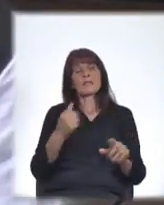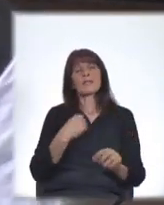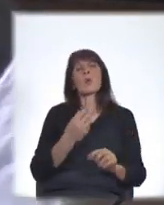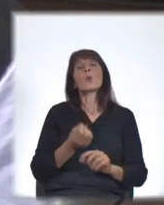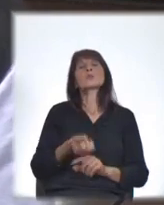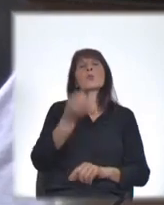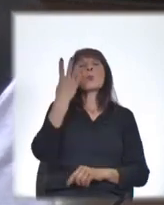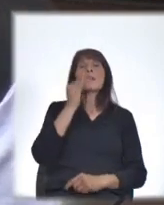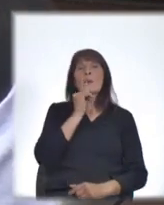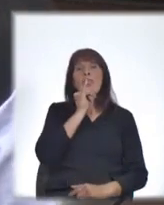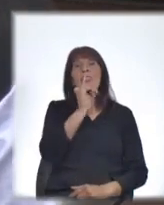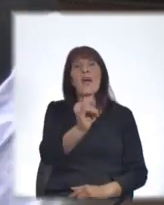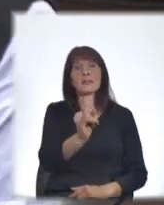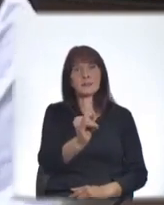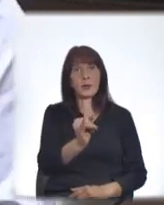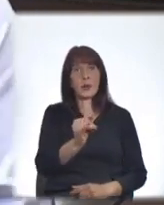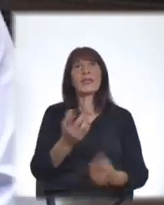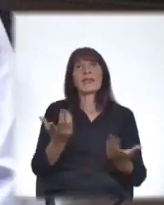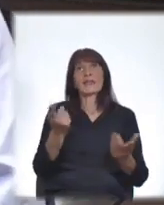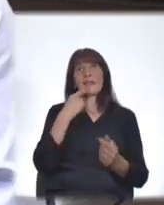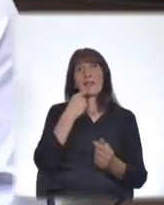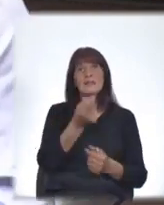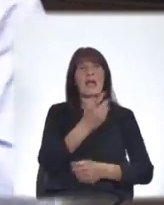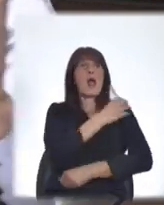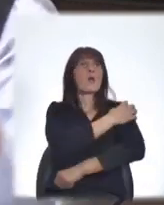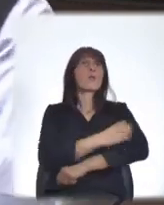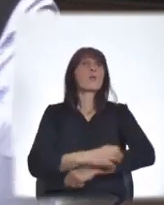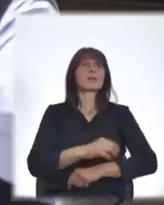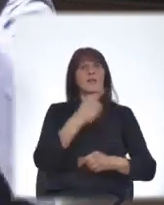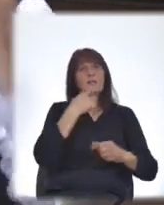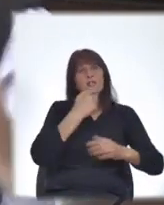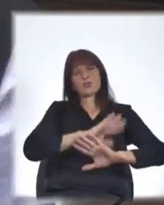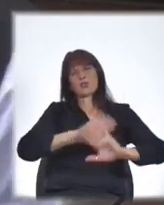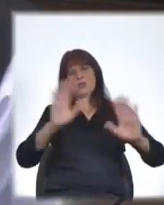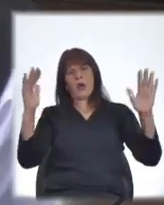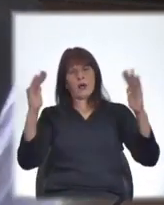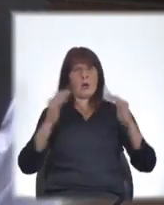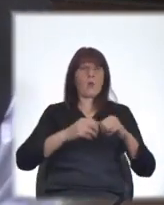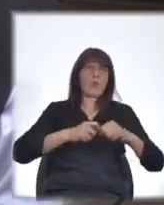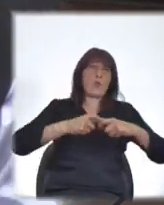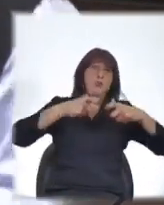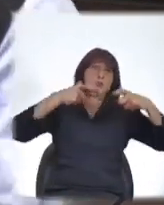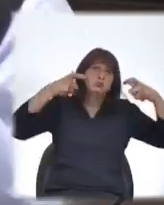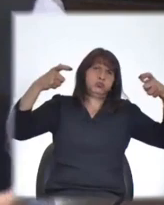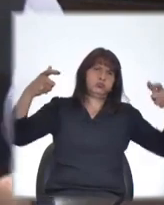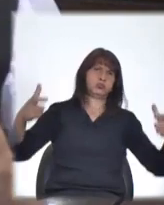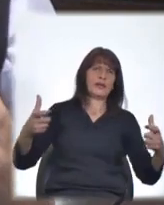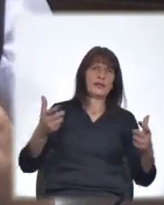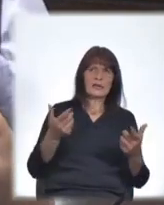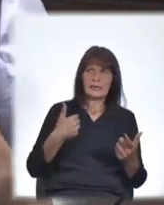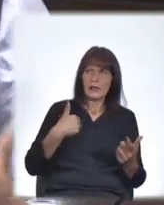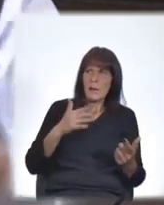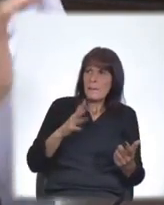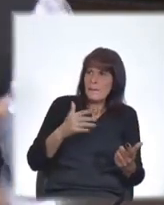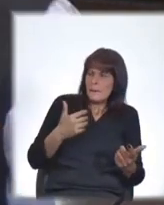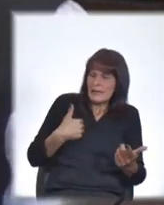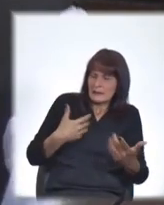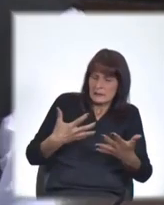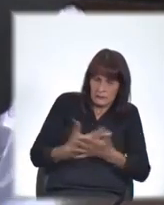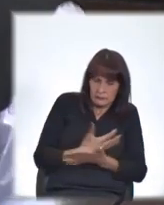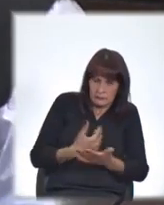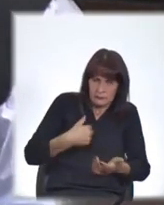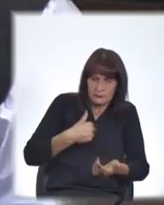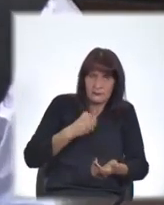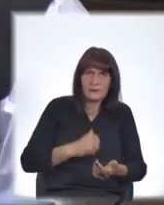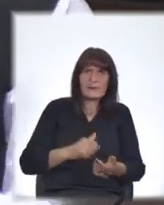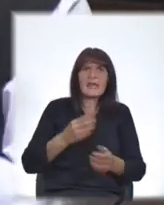los que se indignan, que decían que la pobreza había caído abruptamente o había crecido de una manera que lo hería al señor diputado,